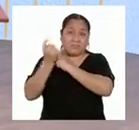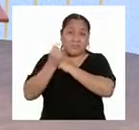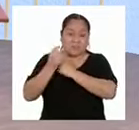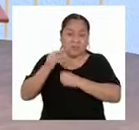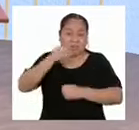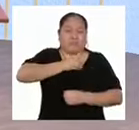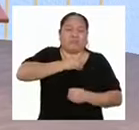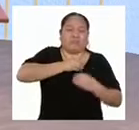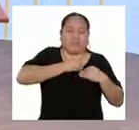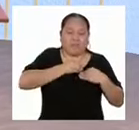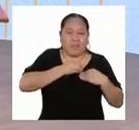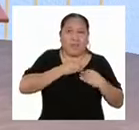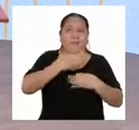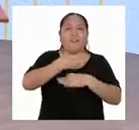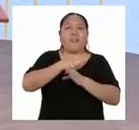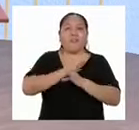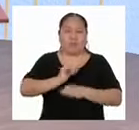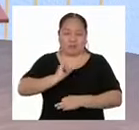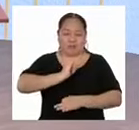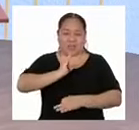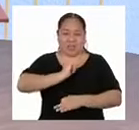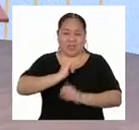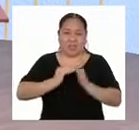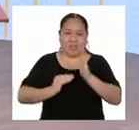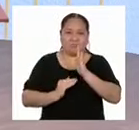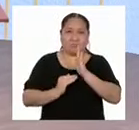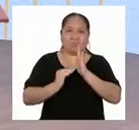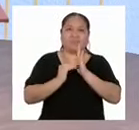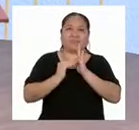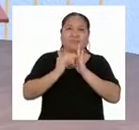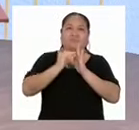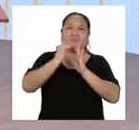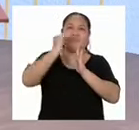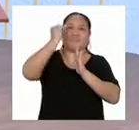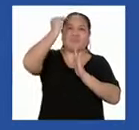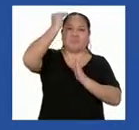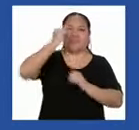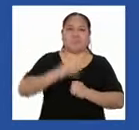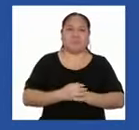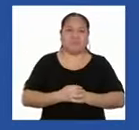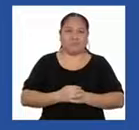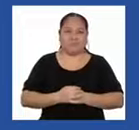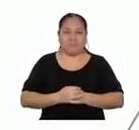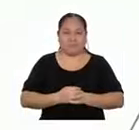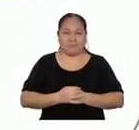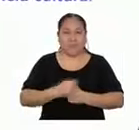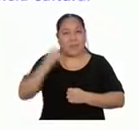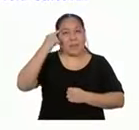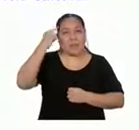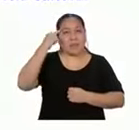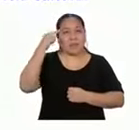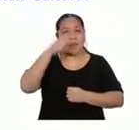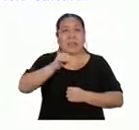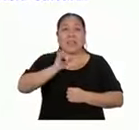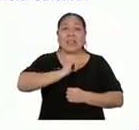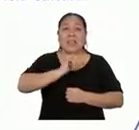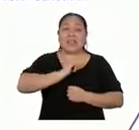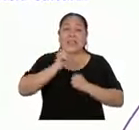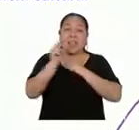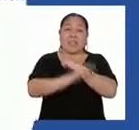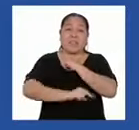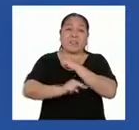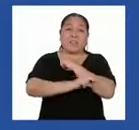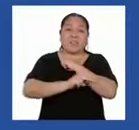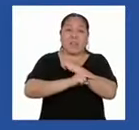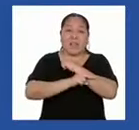formaron su personalidad, su identidad. Creo que el subtema de este primer párrafo sería identidad nacional y